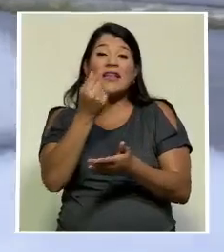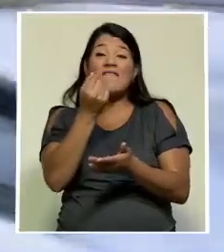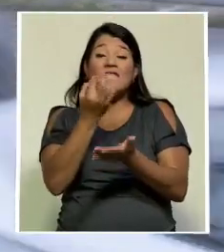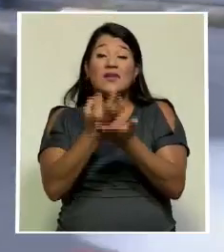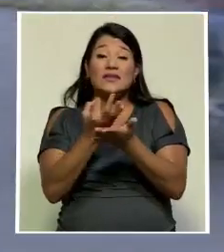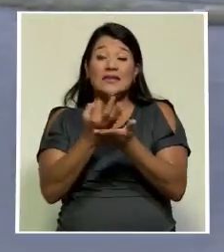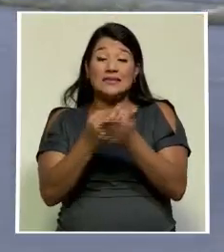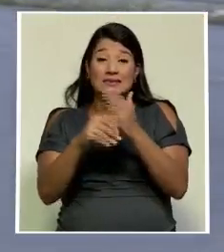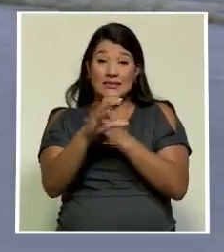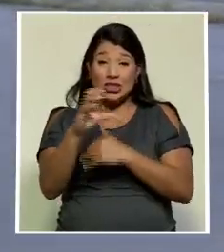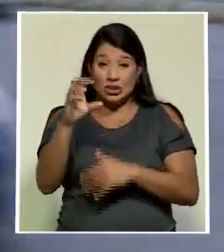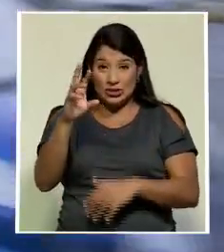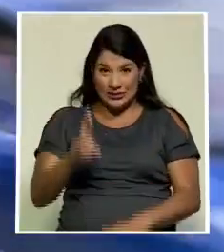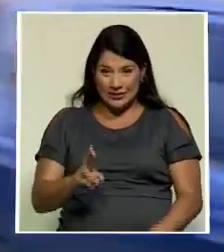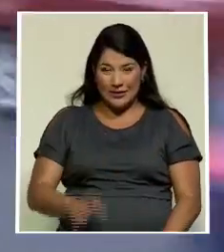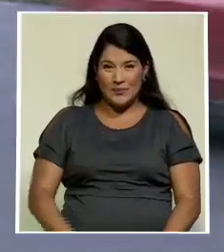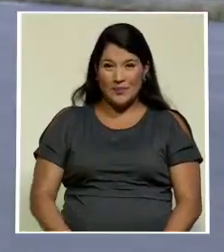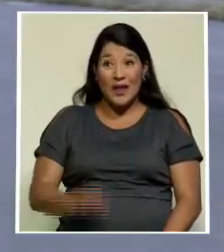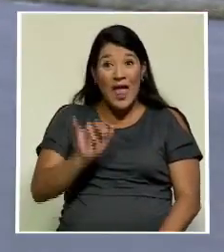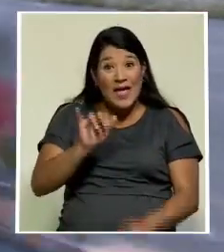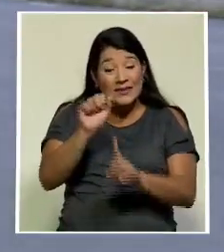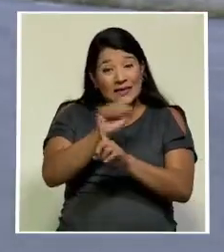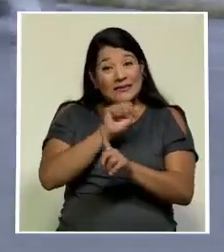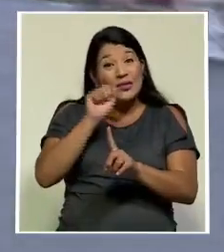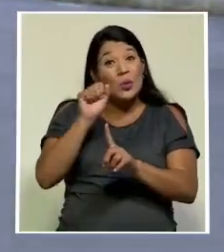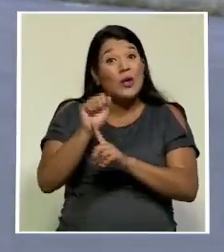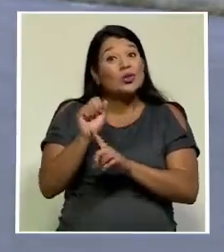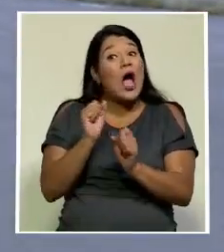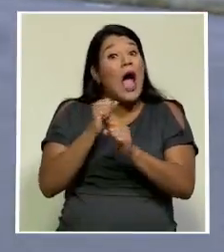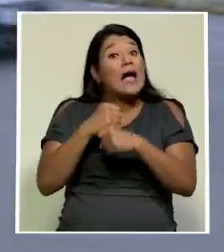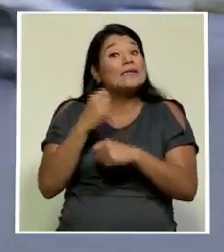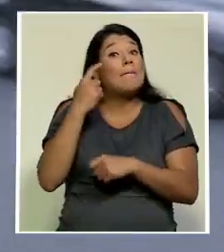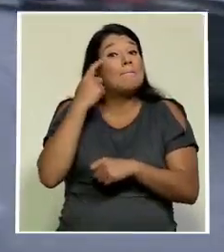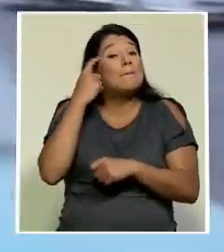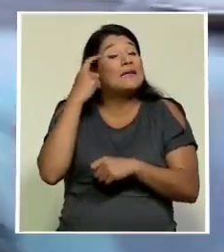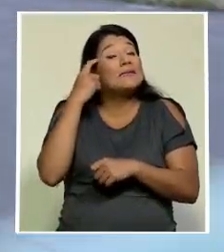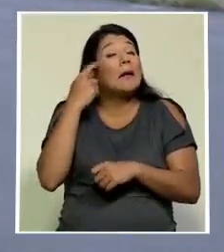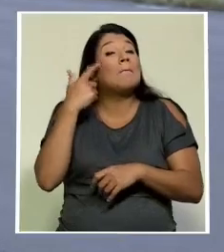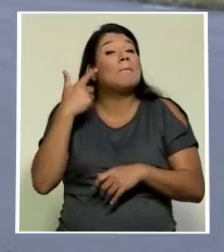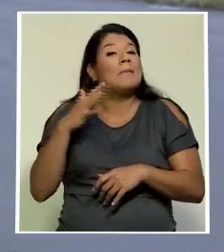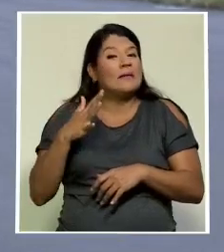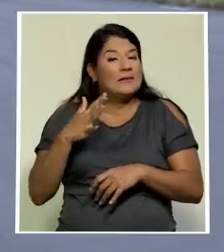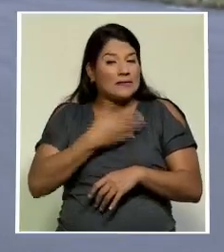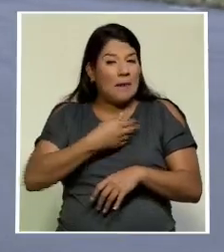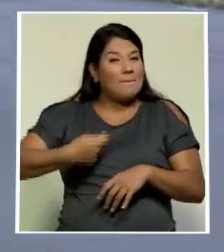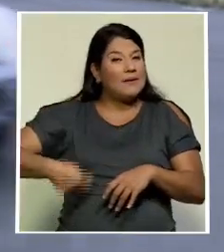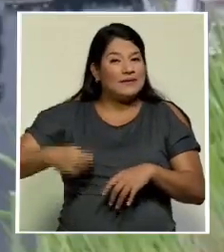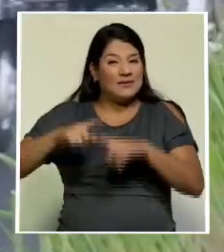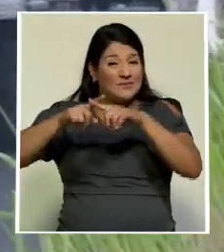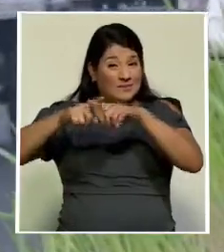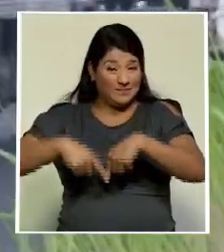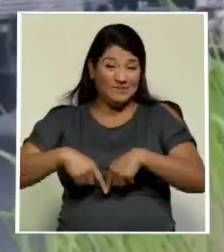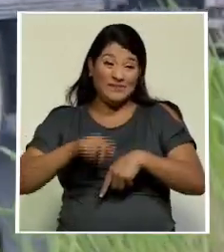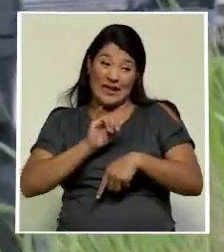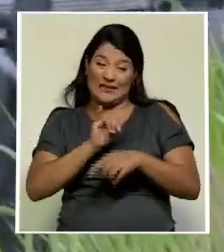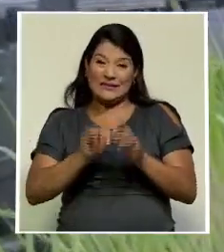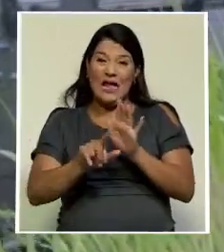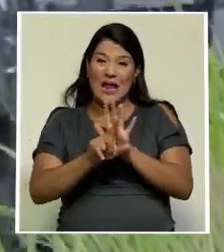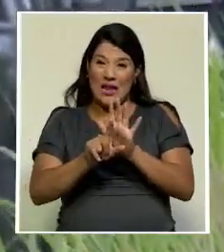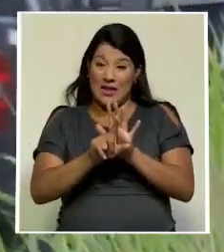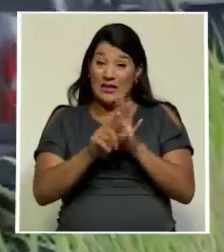país. Esta situación hace prever que el presidente podría vetar la ley que se aprobó la semana anterior en el primer poder de la